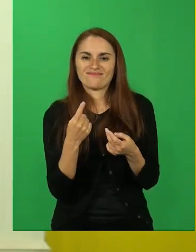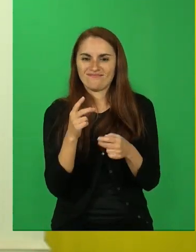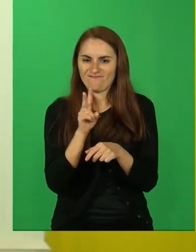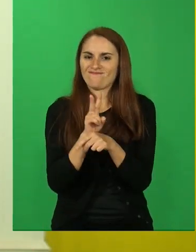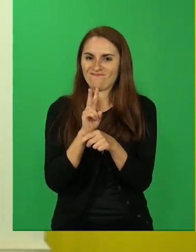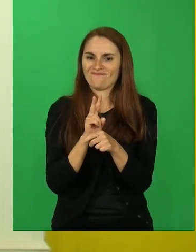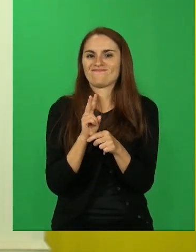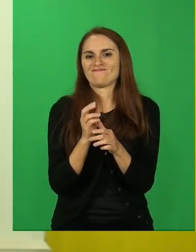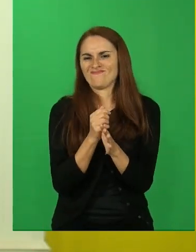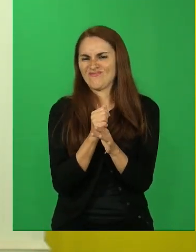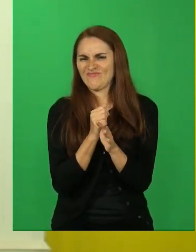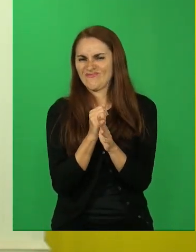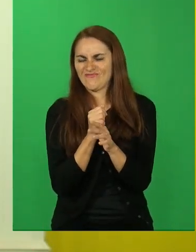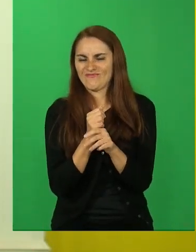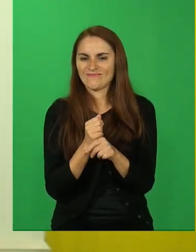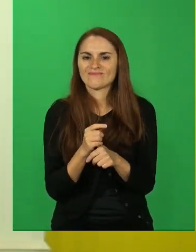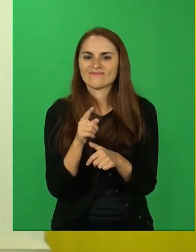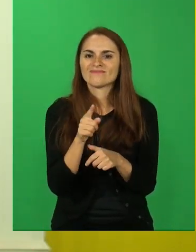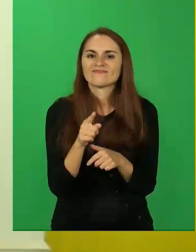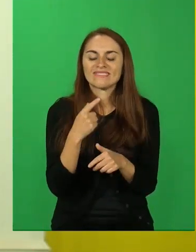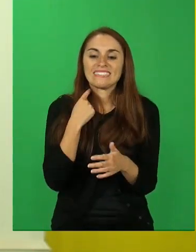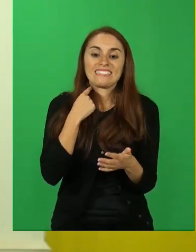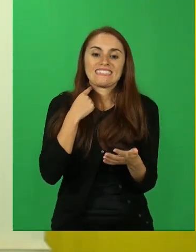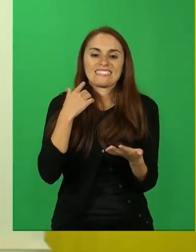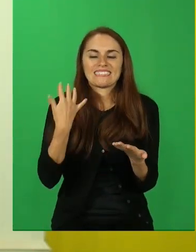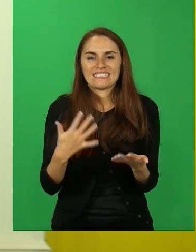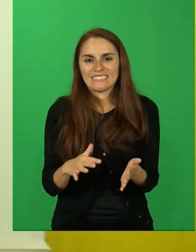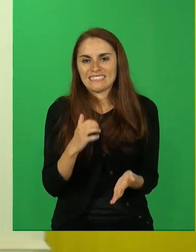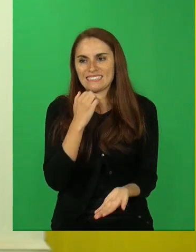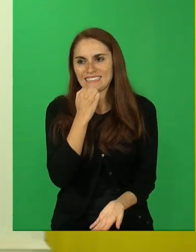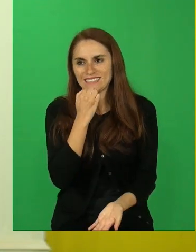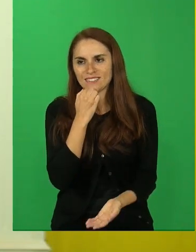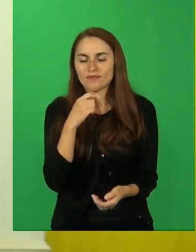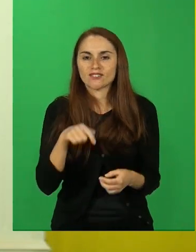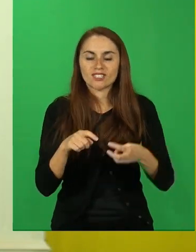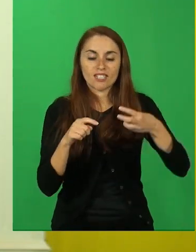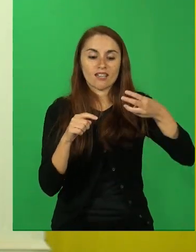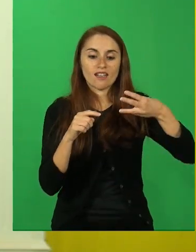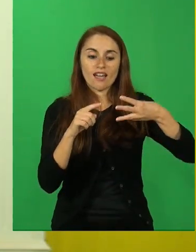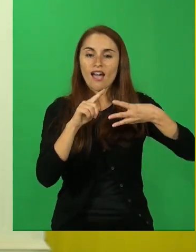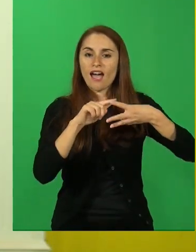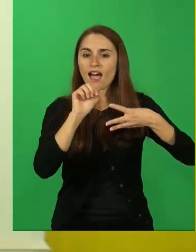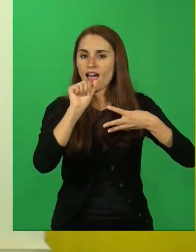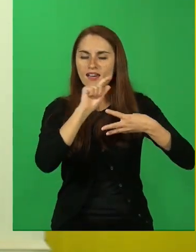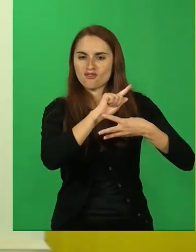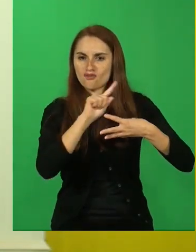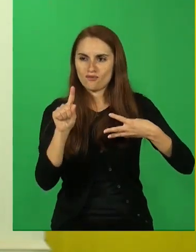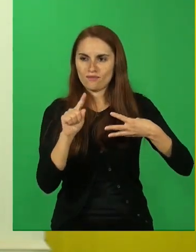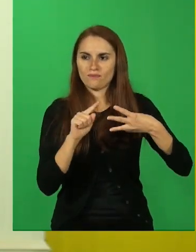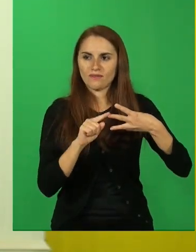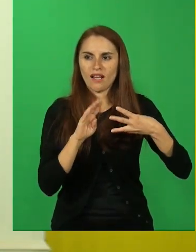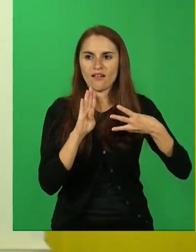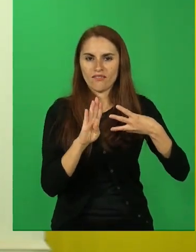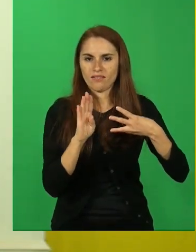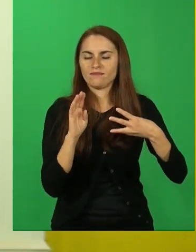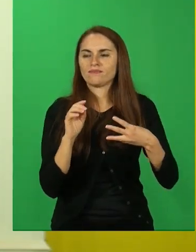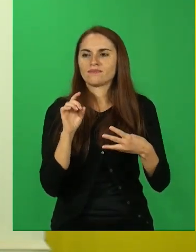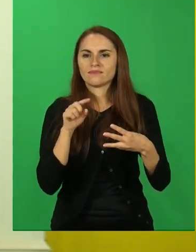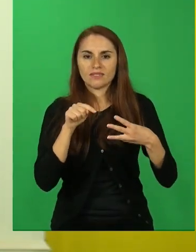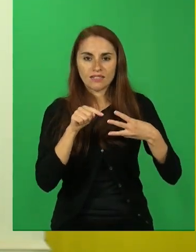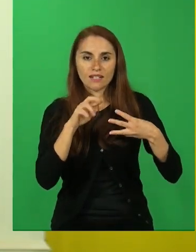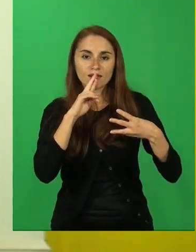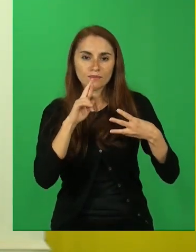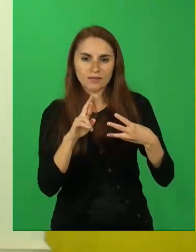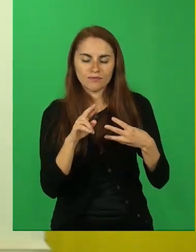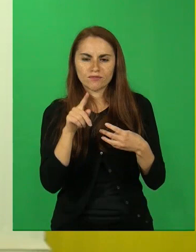te puso una pillería y por eso descartamos la letra A. Tienes que fijarte muy bien, porque a veces